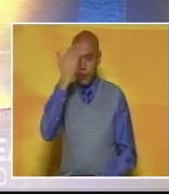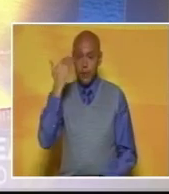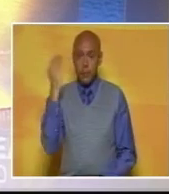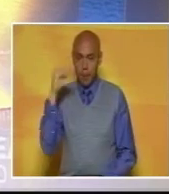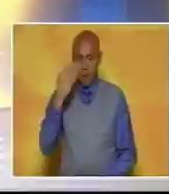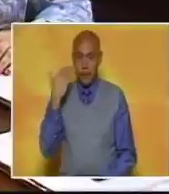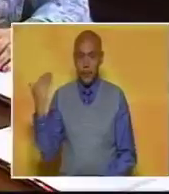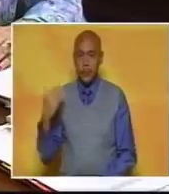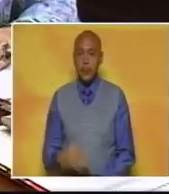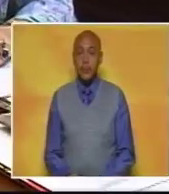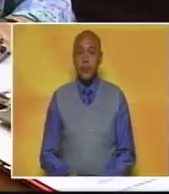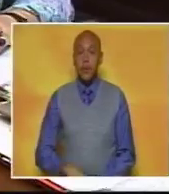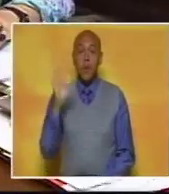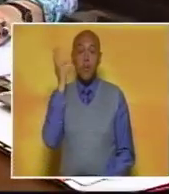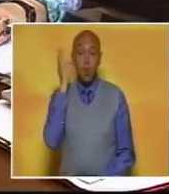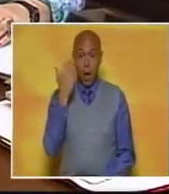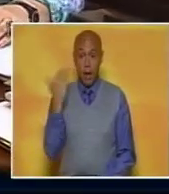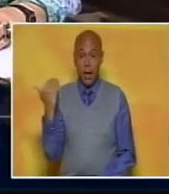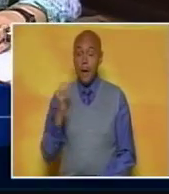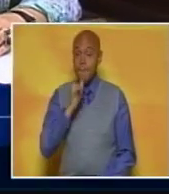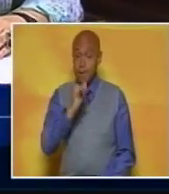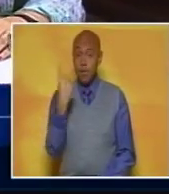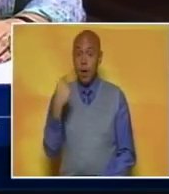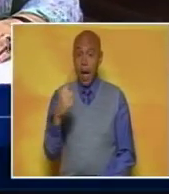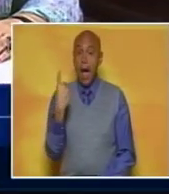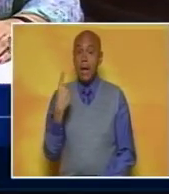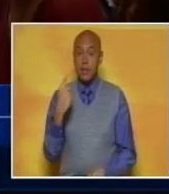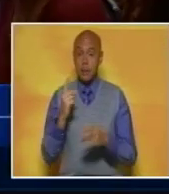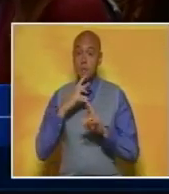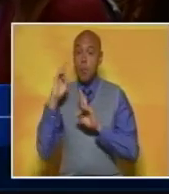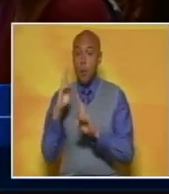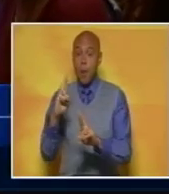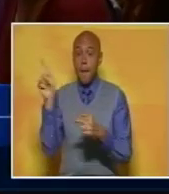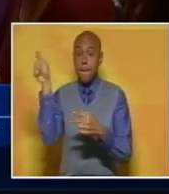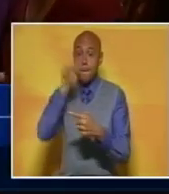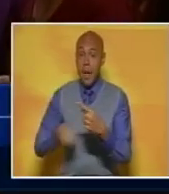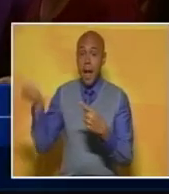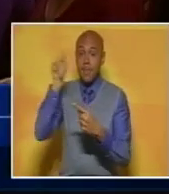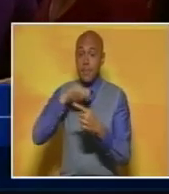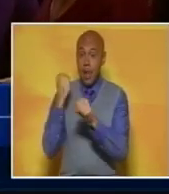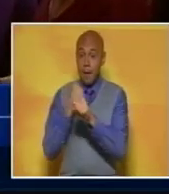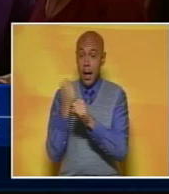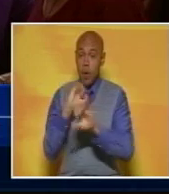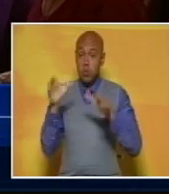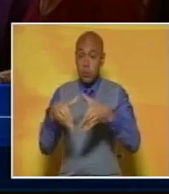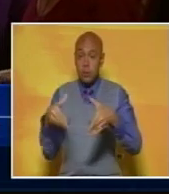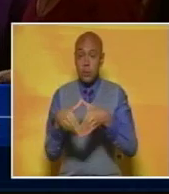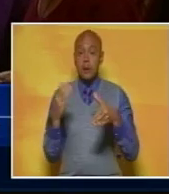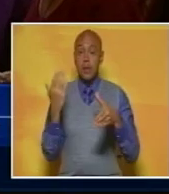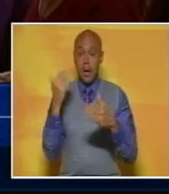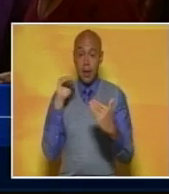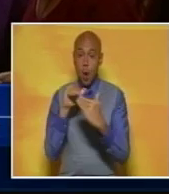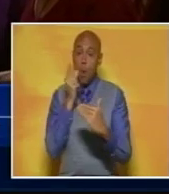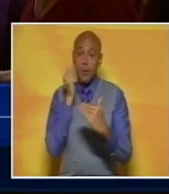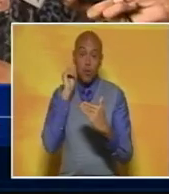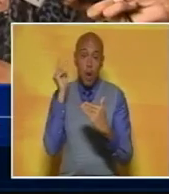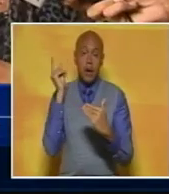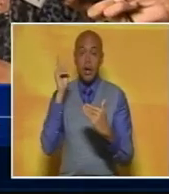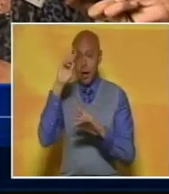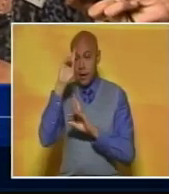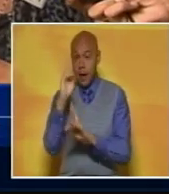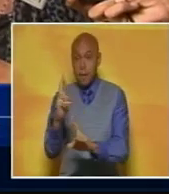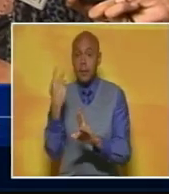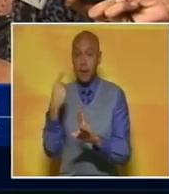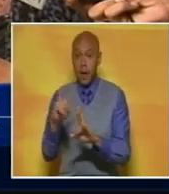detalles. Tania Díaz aseguró que este es el resultado de meses de trabajo en la Comisión de Equidad e Igualdad de Género